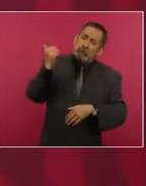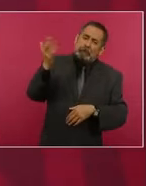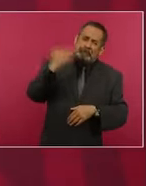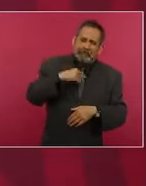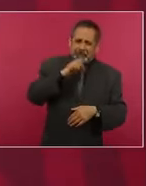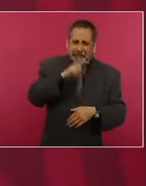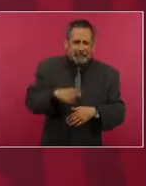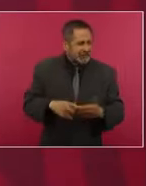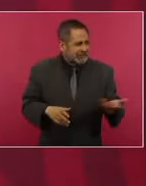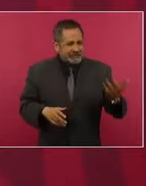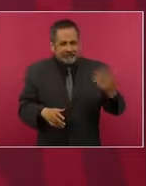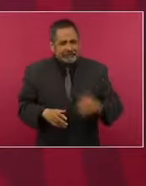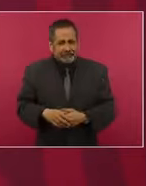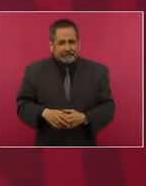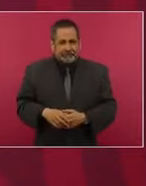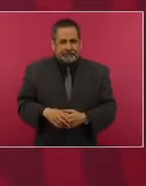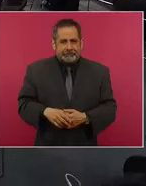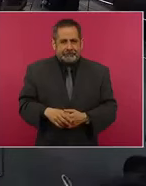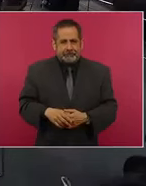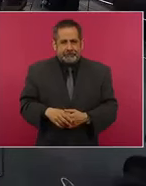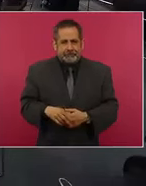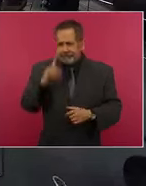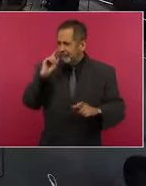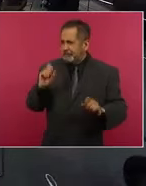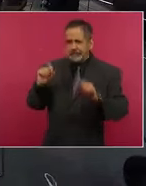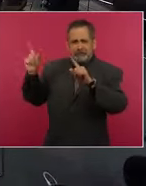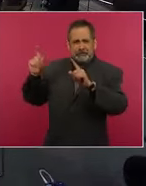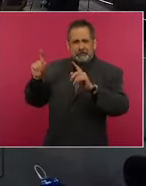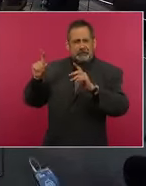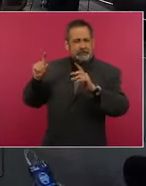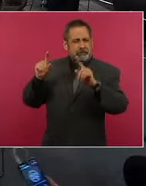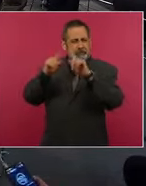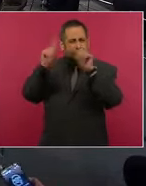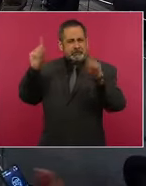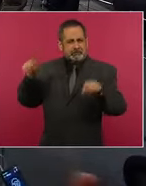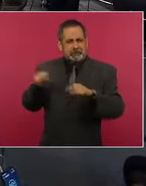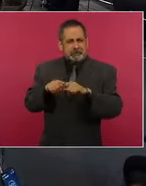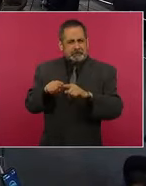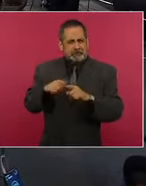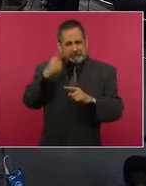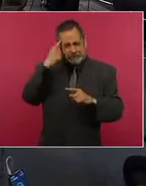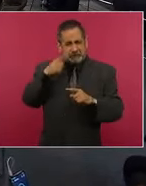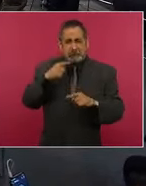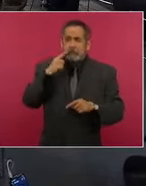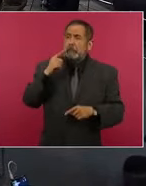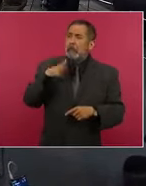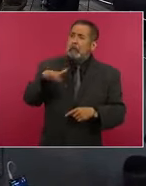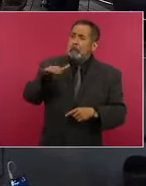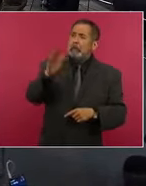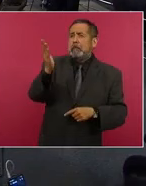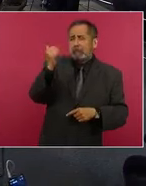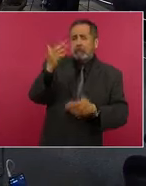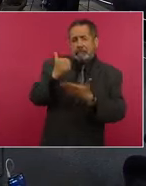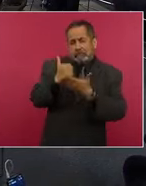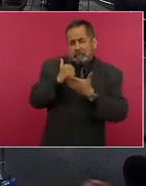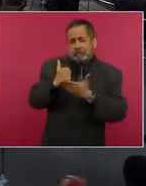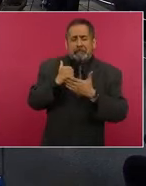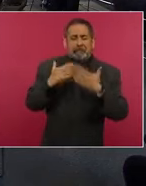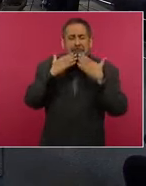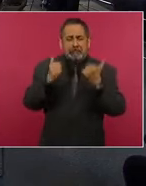¿No tienes el cuadro de Miramar? Cuando fueron a buscar